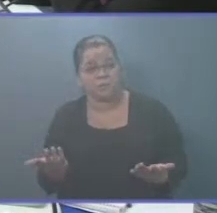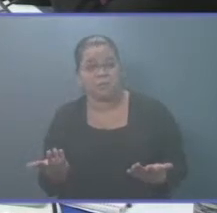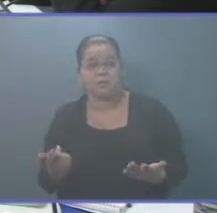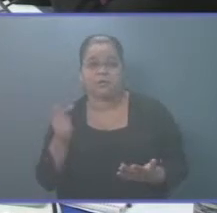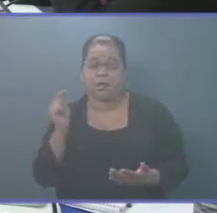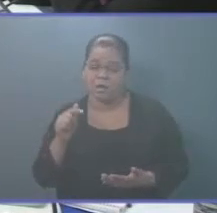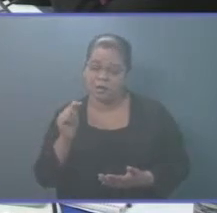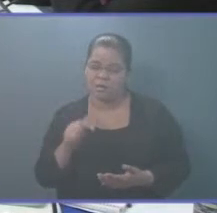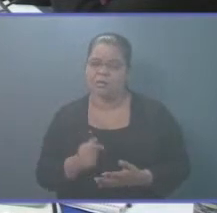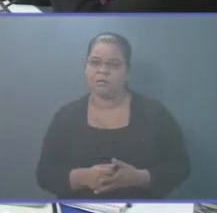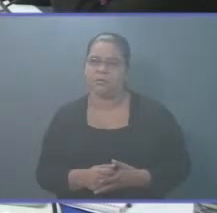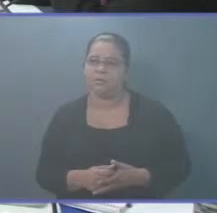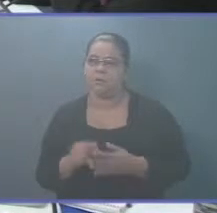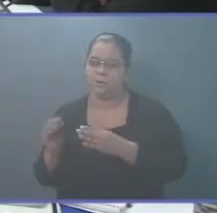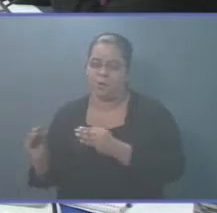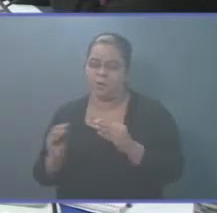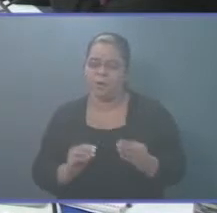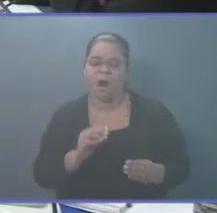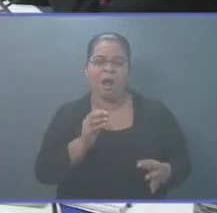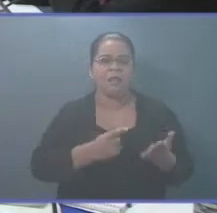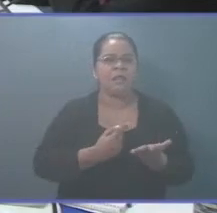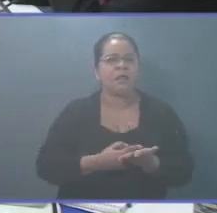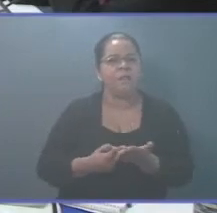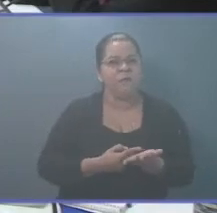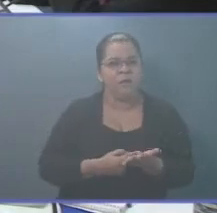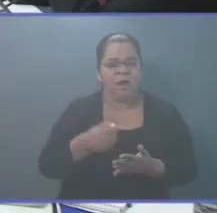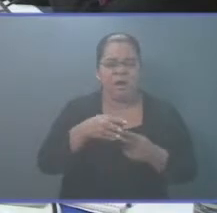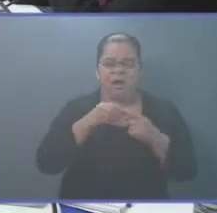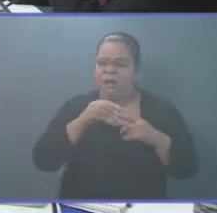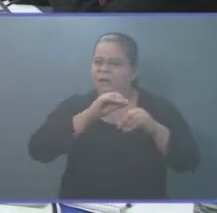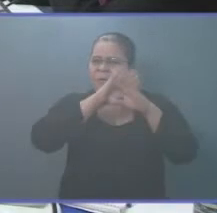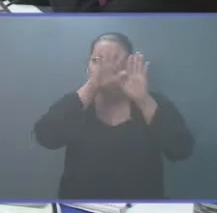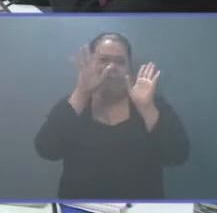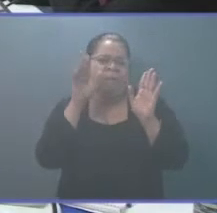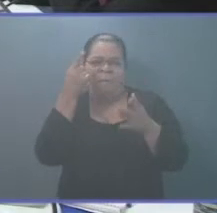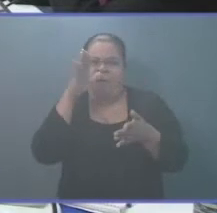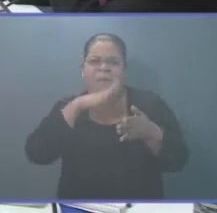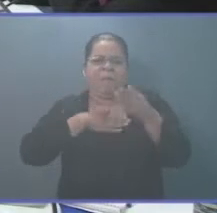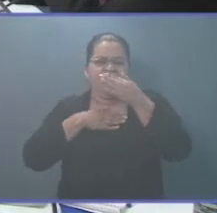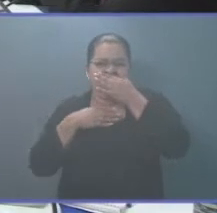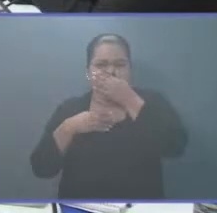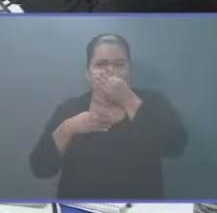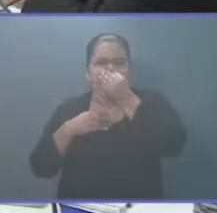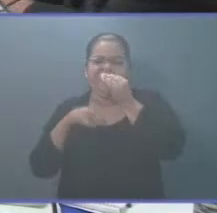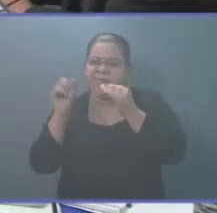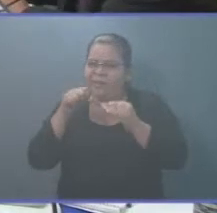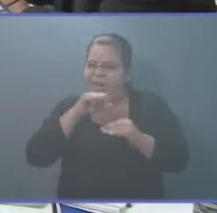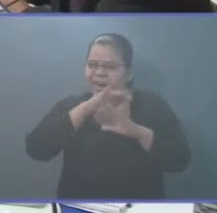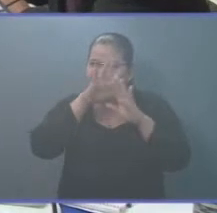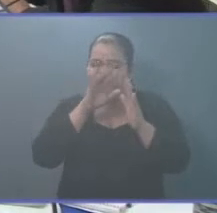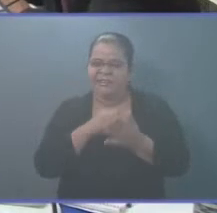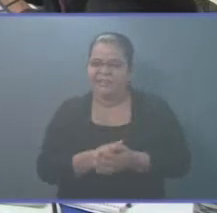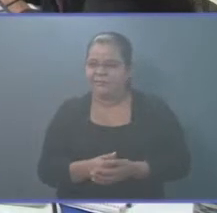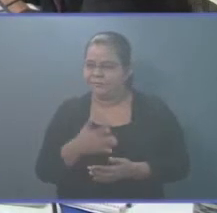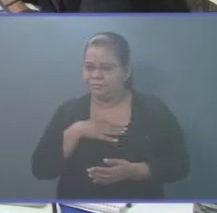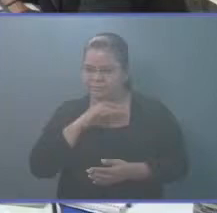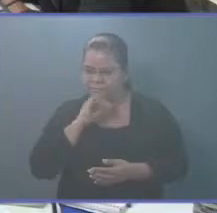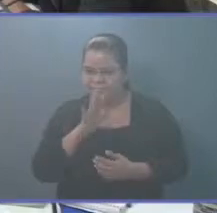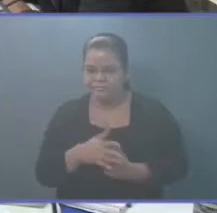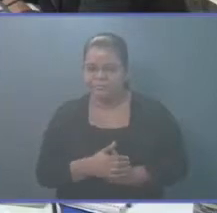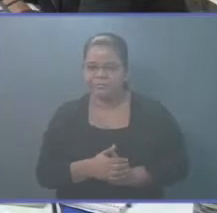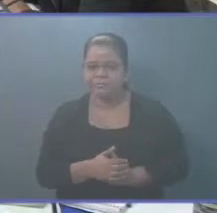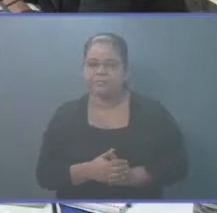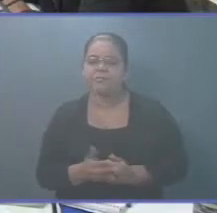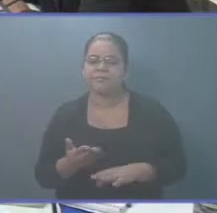pasaría eso a los tribunales especializados. Para mí está claro eso. Sí. Y solamente agregar, efectivamente, como